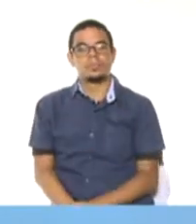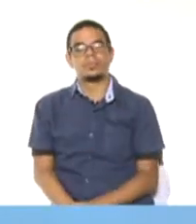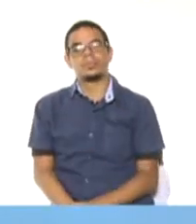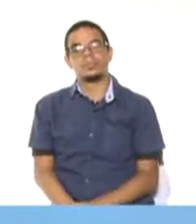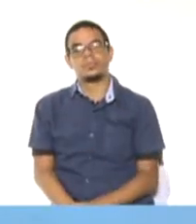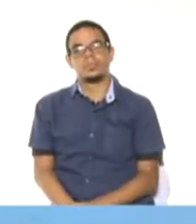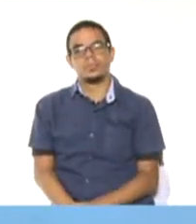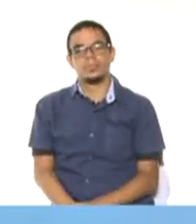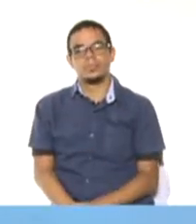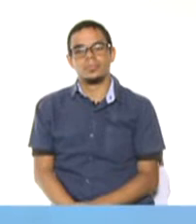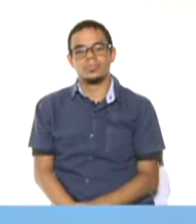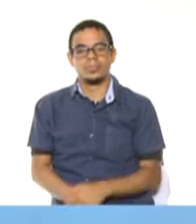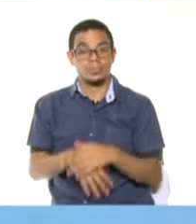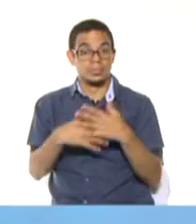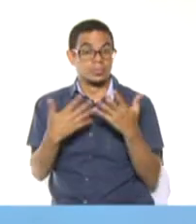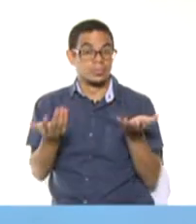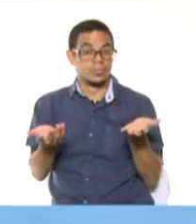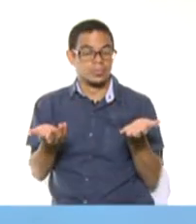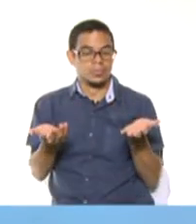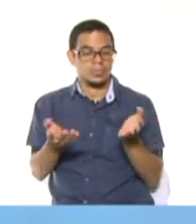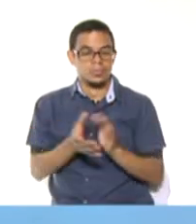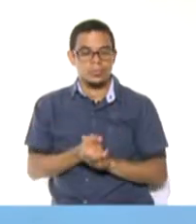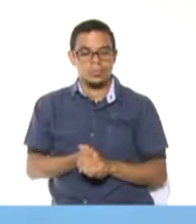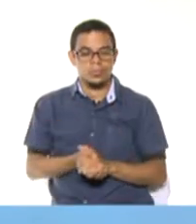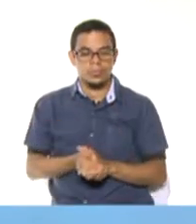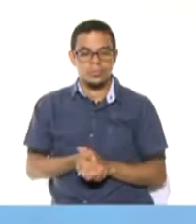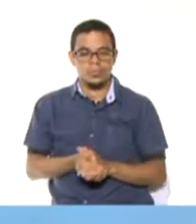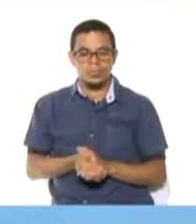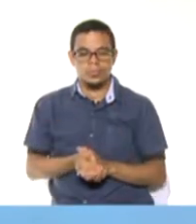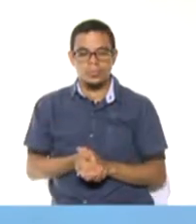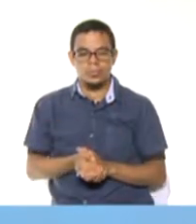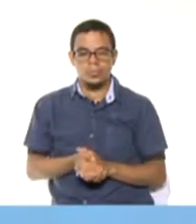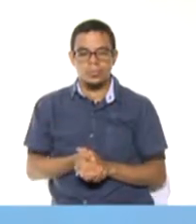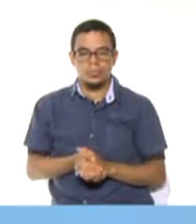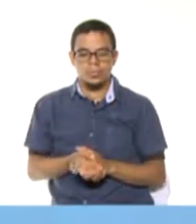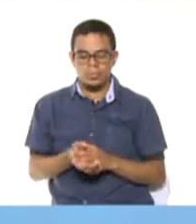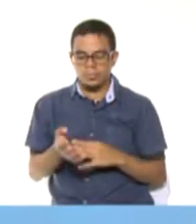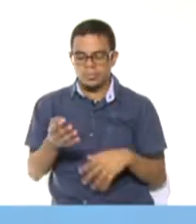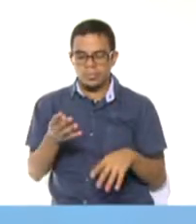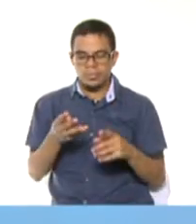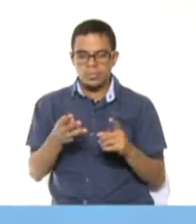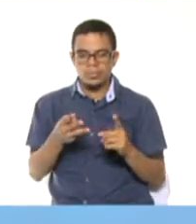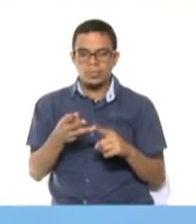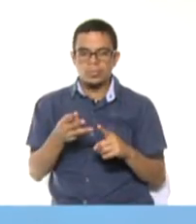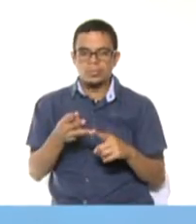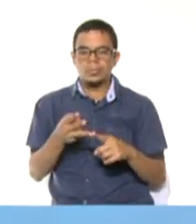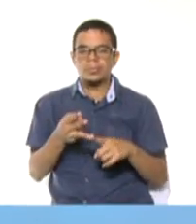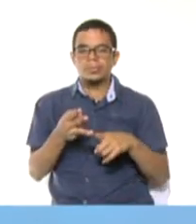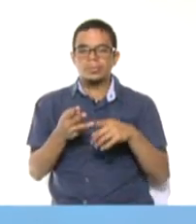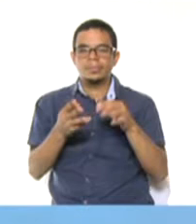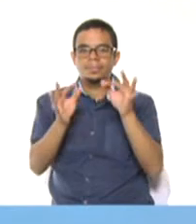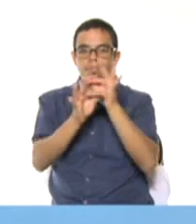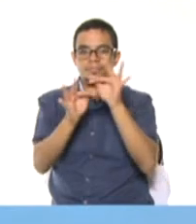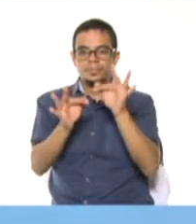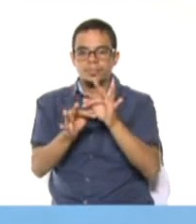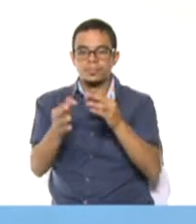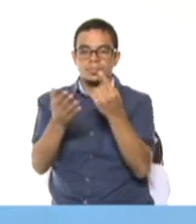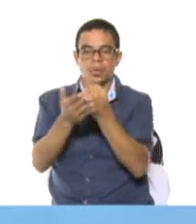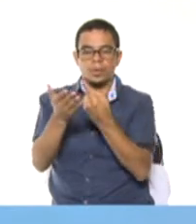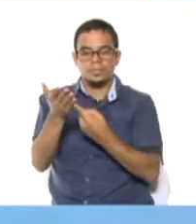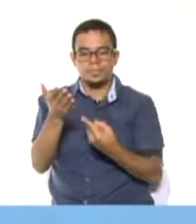familiares. También podemos mostrar una figura y pedirle a nuestros niños